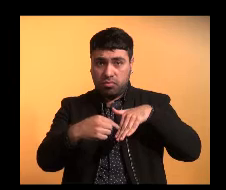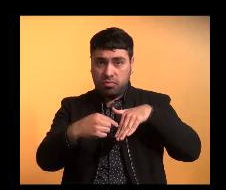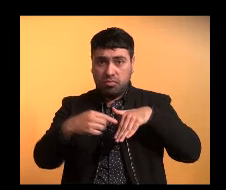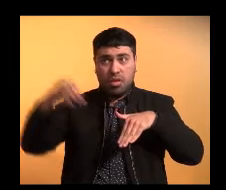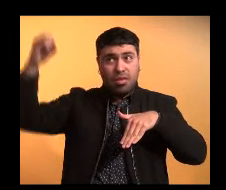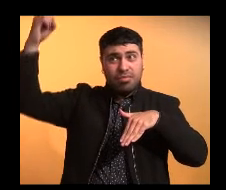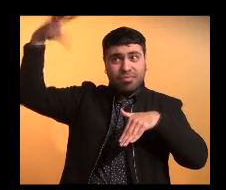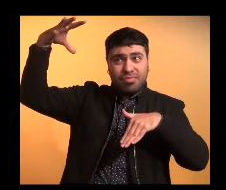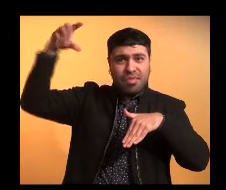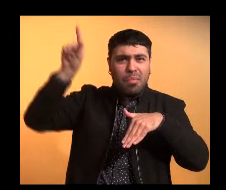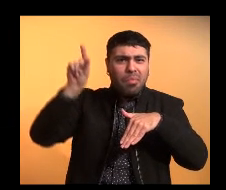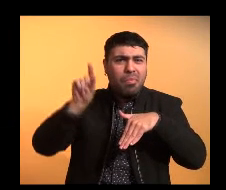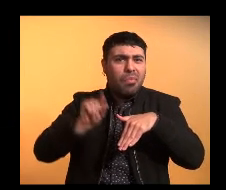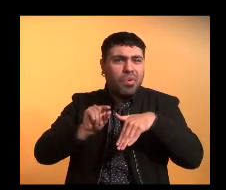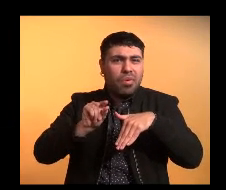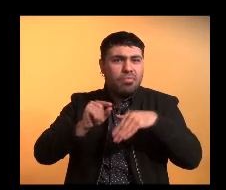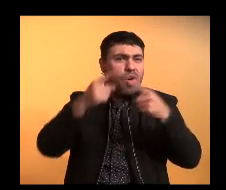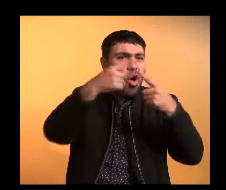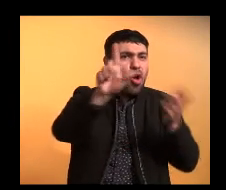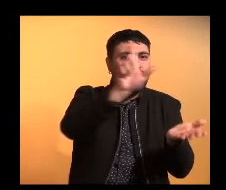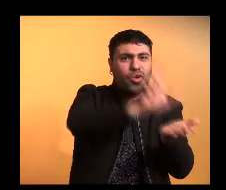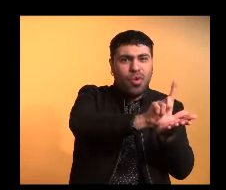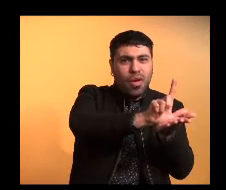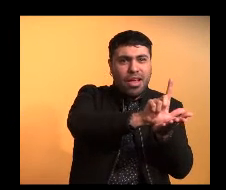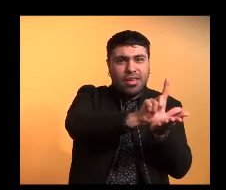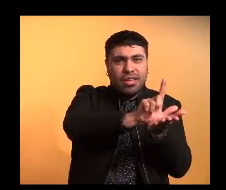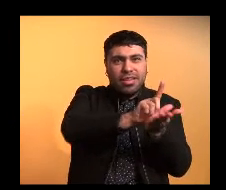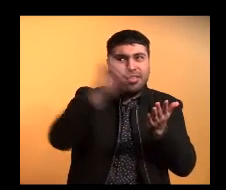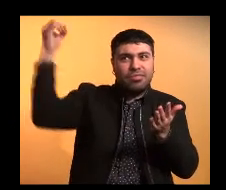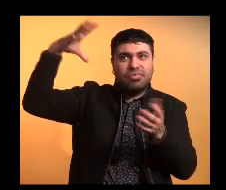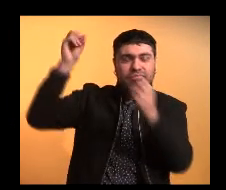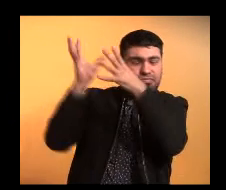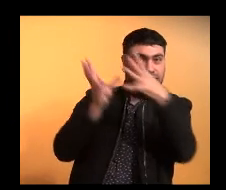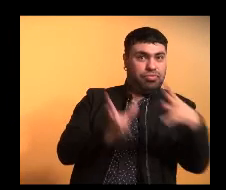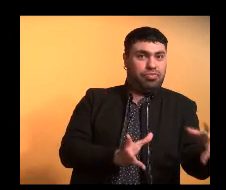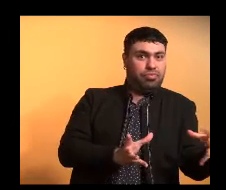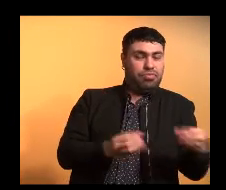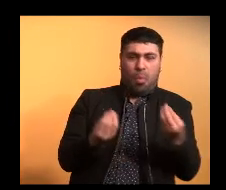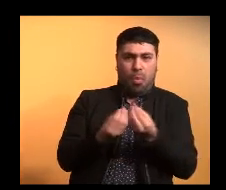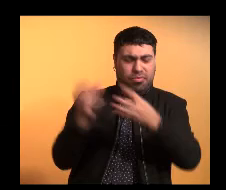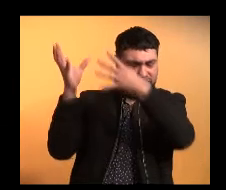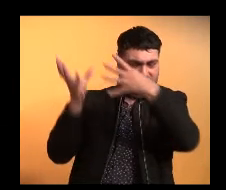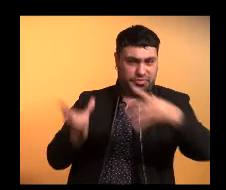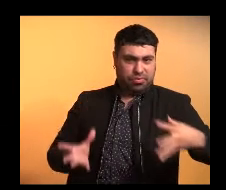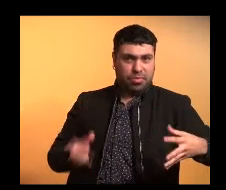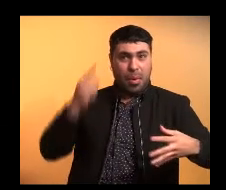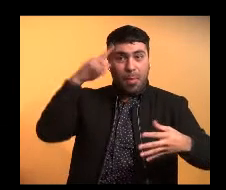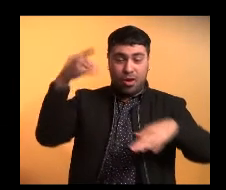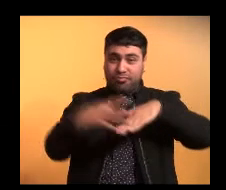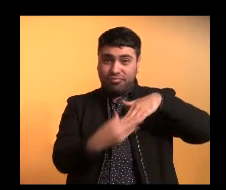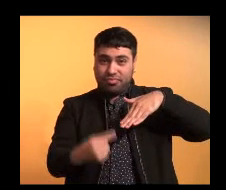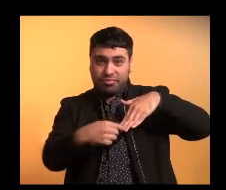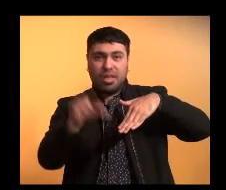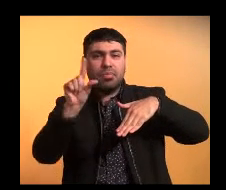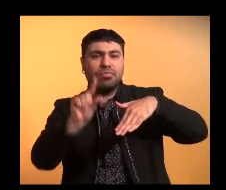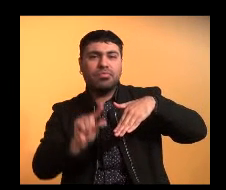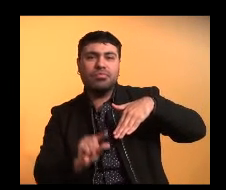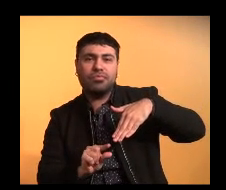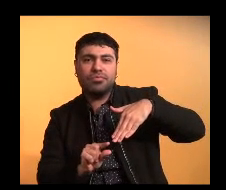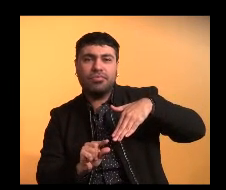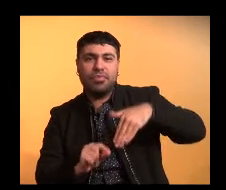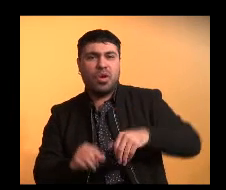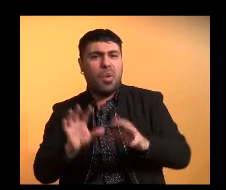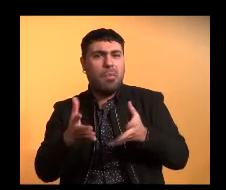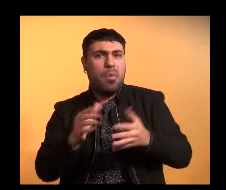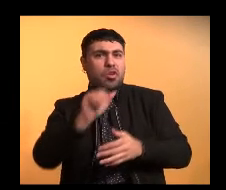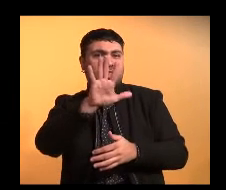con los trópicos, ¿ya? La Antártica solo recibe, la radiación solar que recibe la Antártica es el 50% menos de lo que